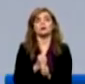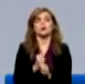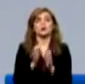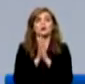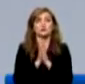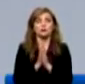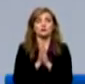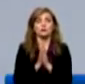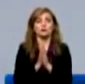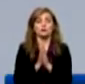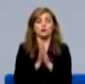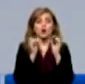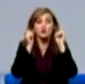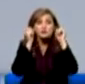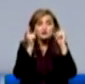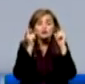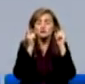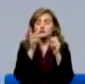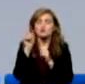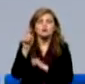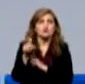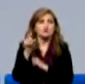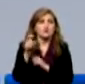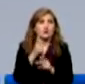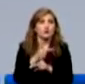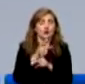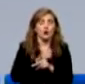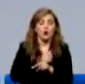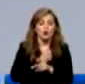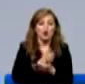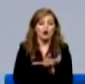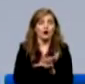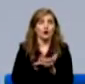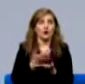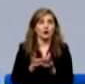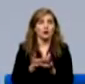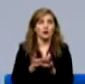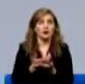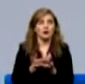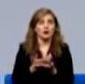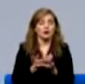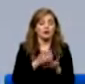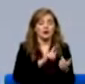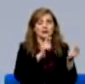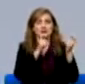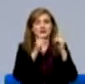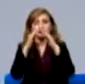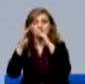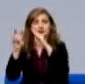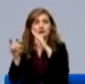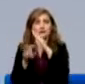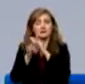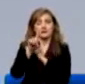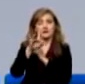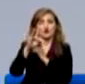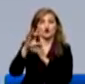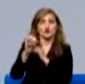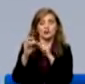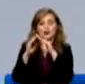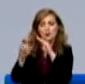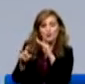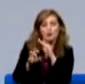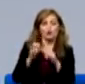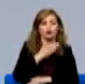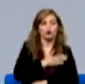pedimos nuevamente, entendemos su necesidad de cuidar sus cosas, pero están los albergues habilitados, más de 180 albergues a nivel nacional.